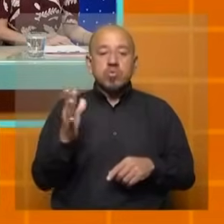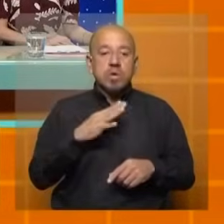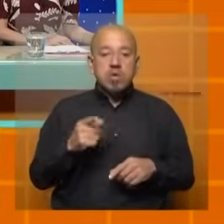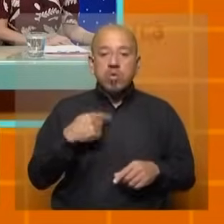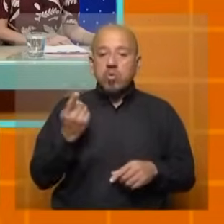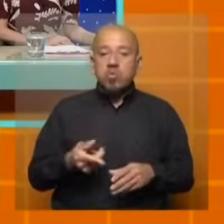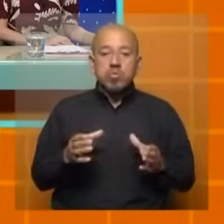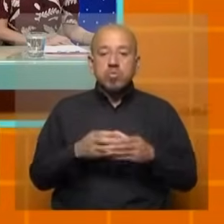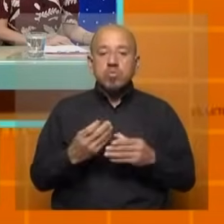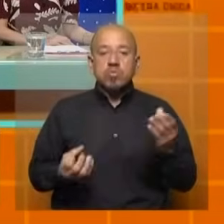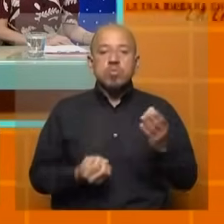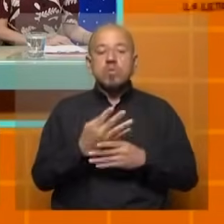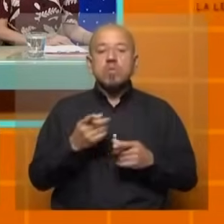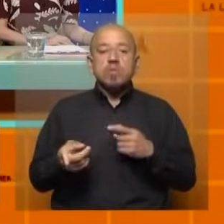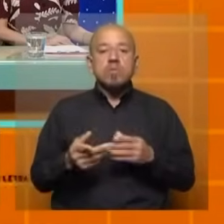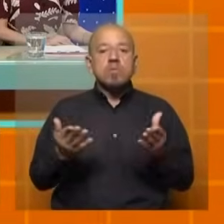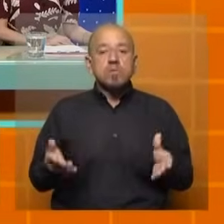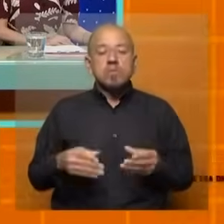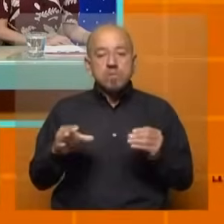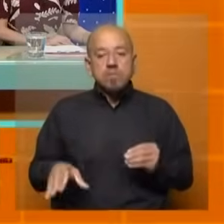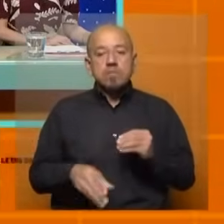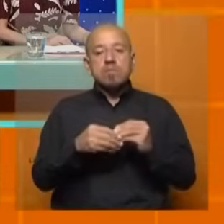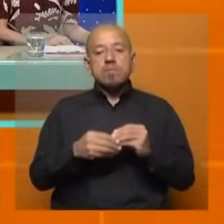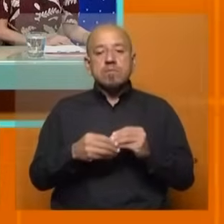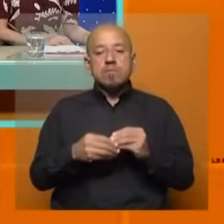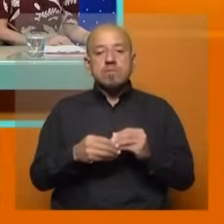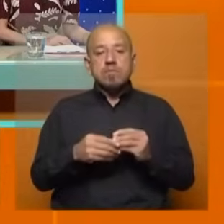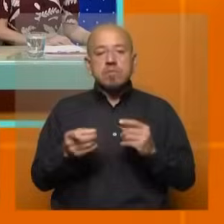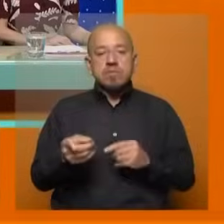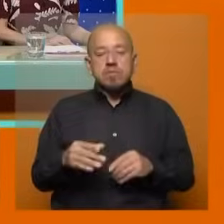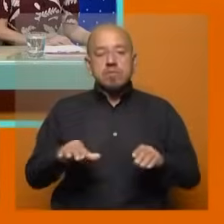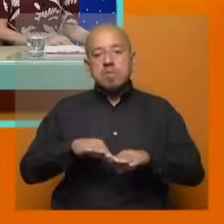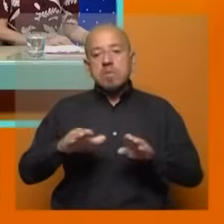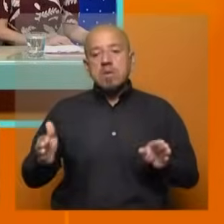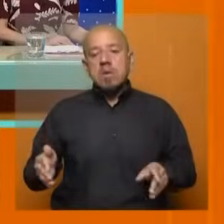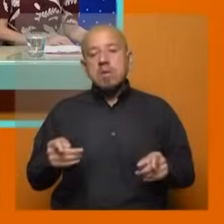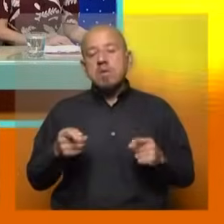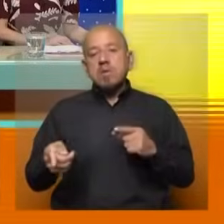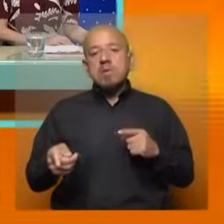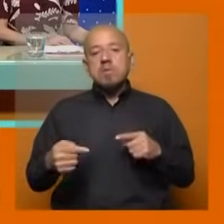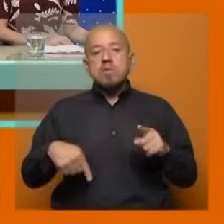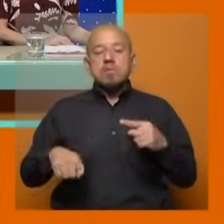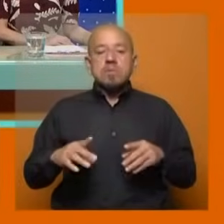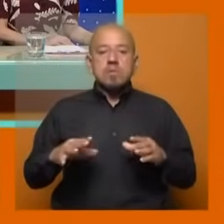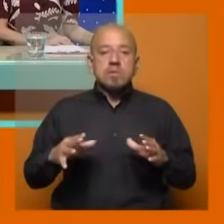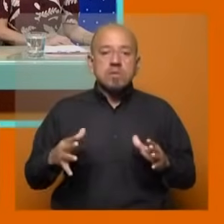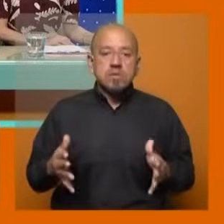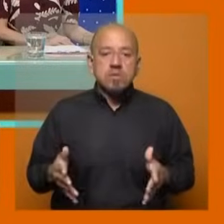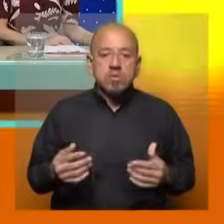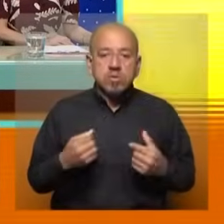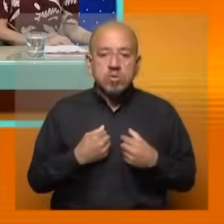otros sectores nuevos en los cuales es como agregarle patas a una mesa, a una estructura, para que si